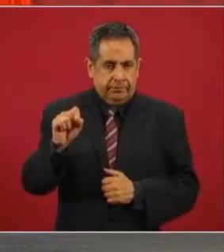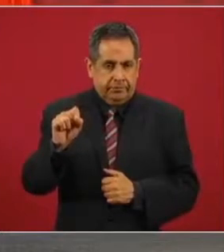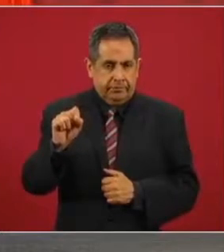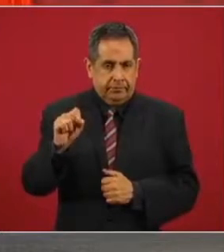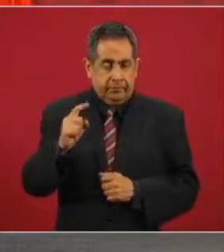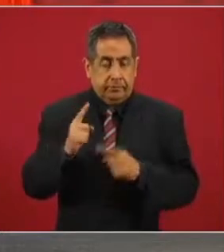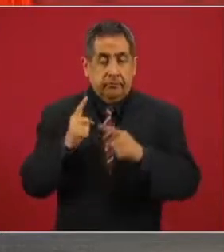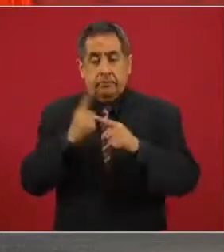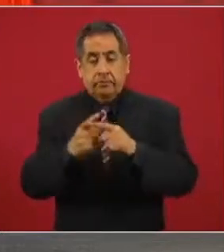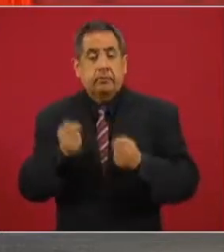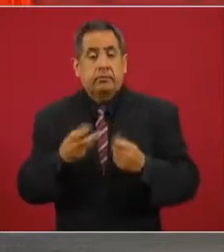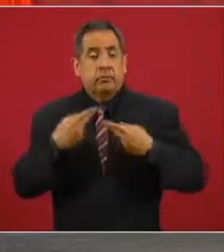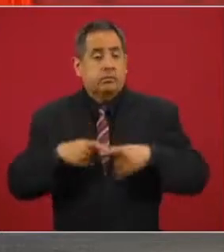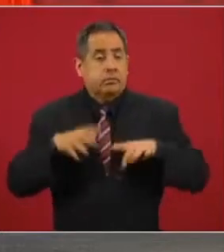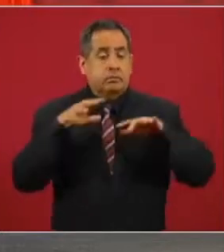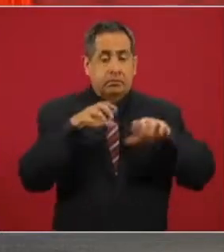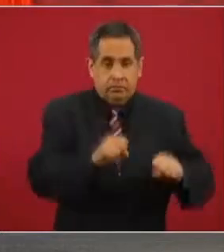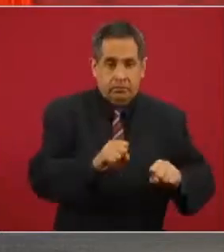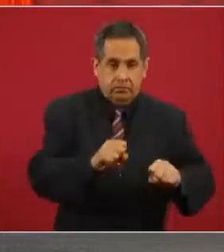más detenidos,